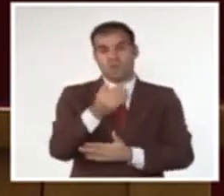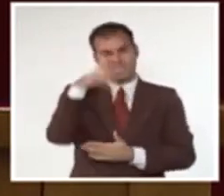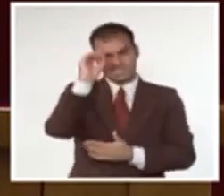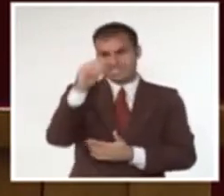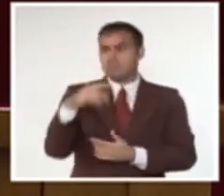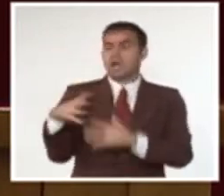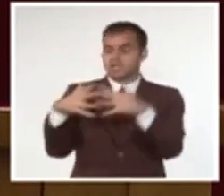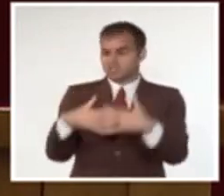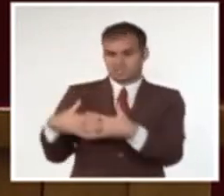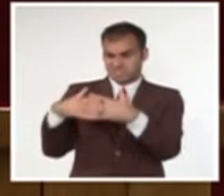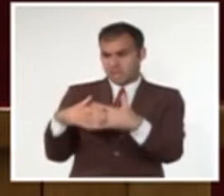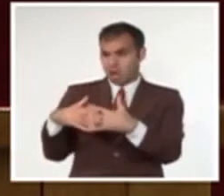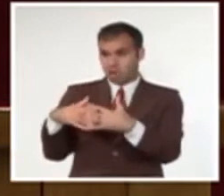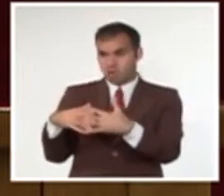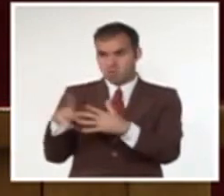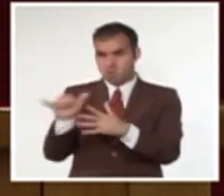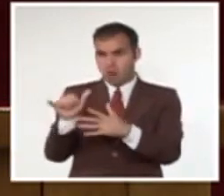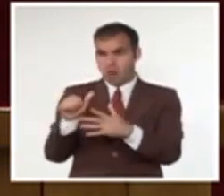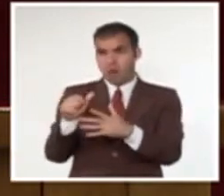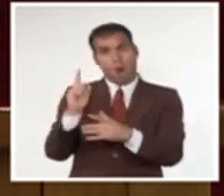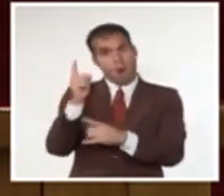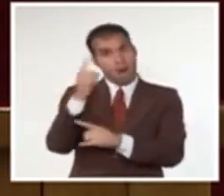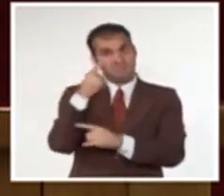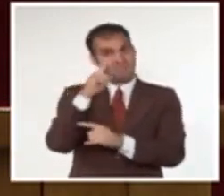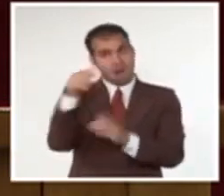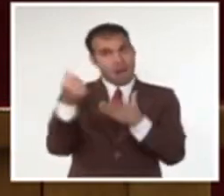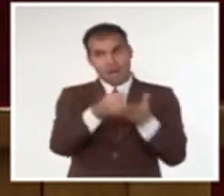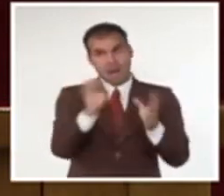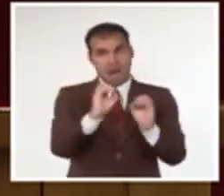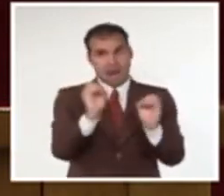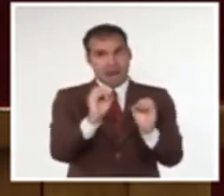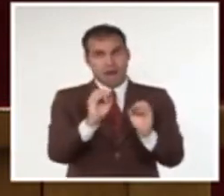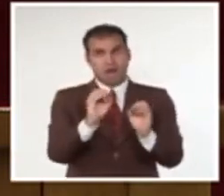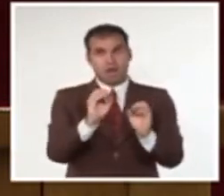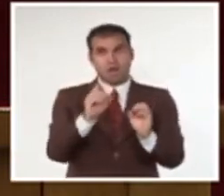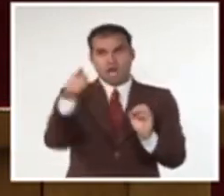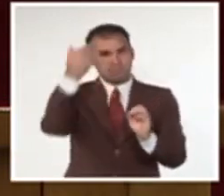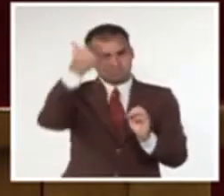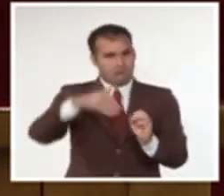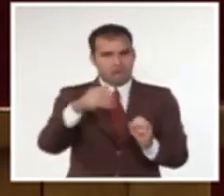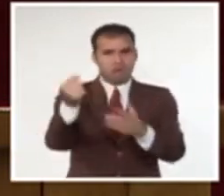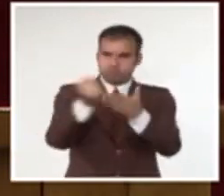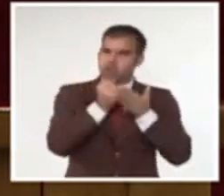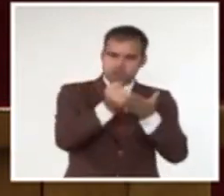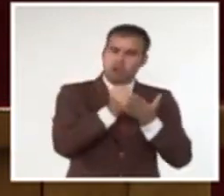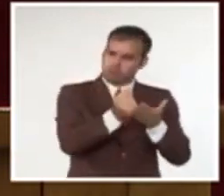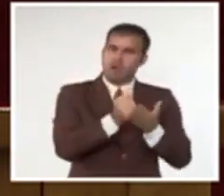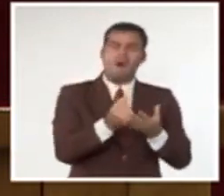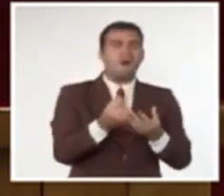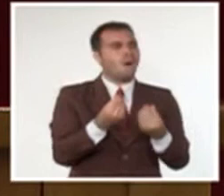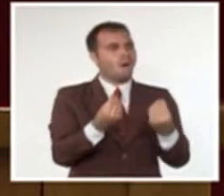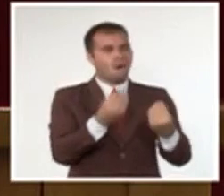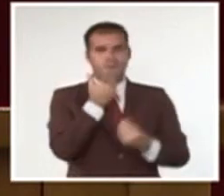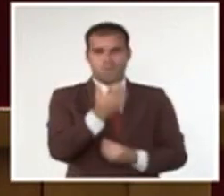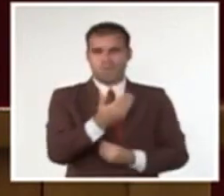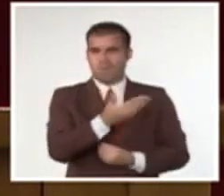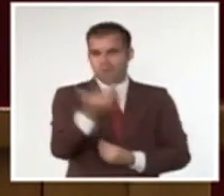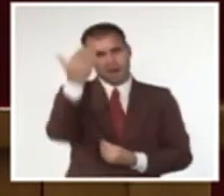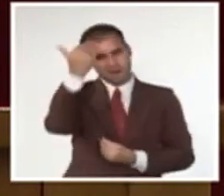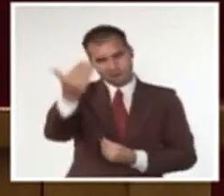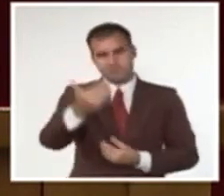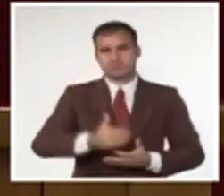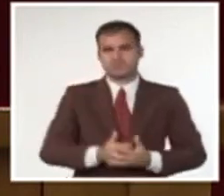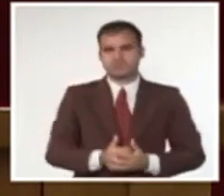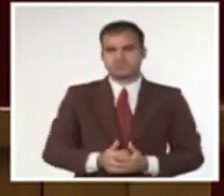presiones, siguen apostando por Cuba. Con independencia de bloqueos y otros factores